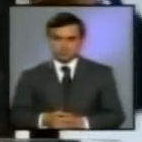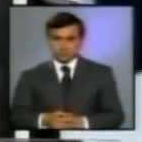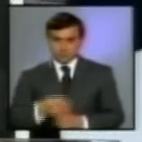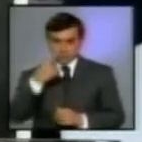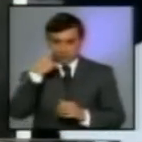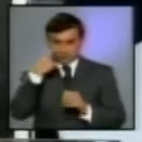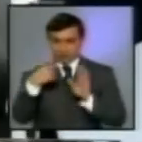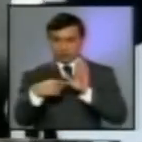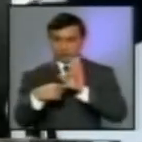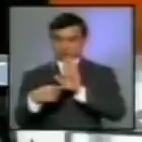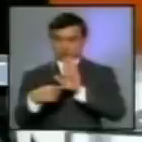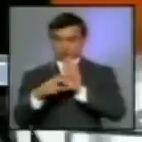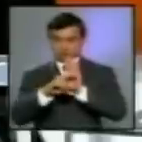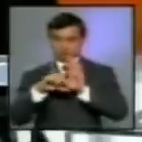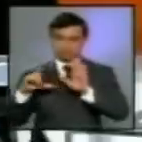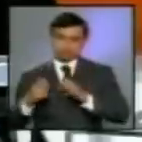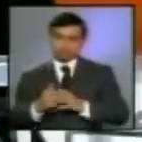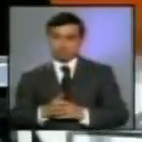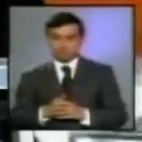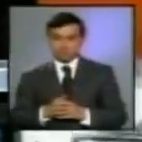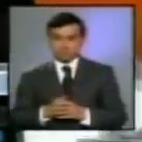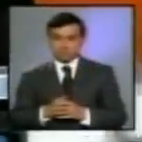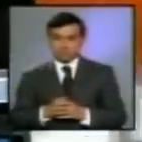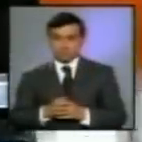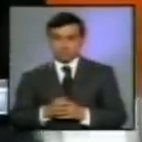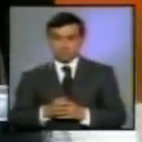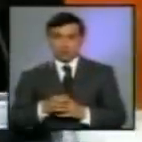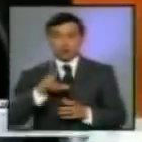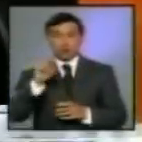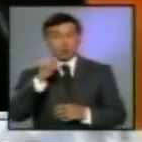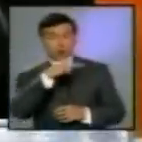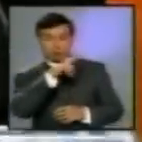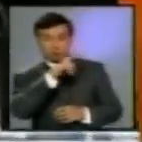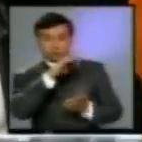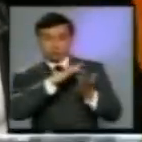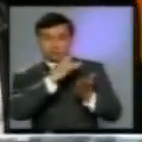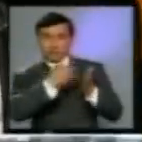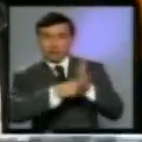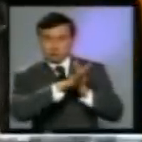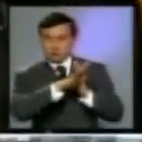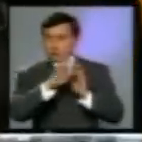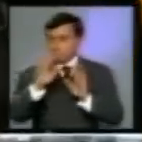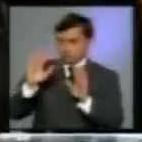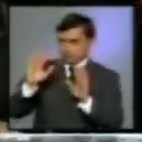Mire. Muy bien. Y tiene la palabra,